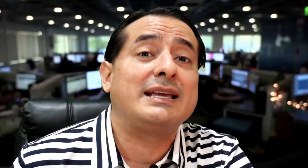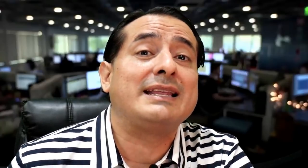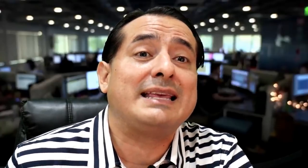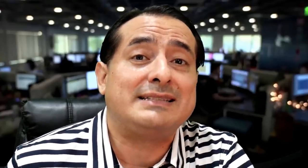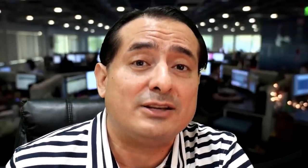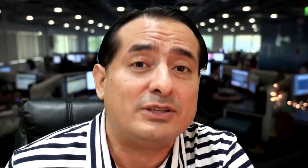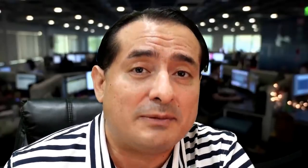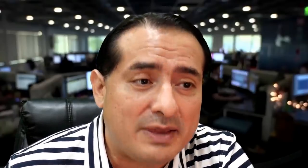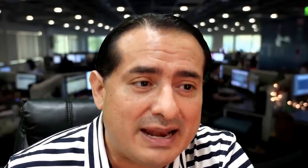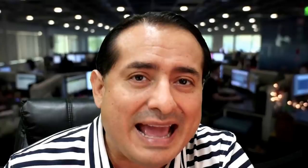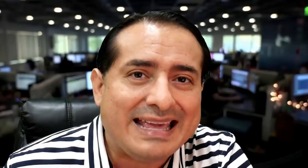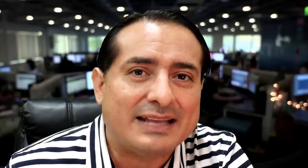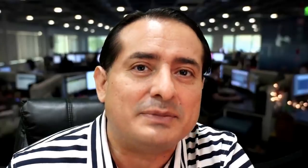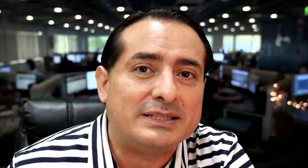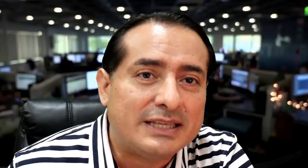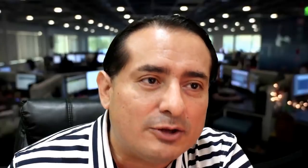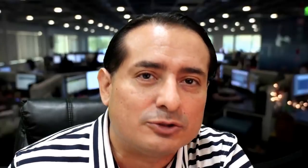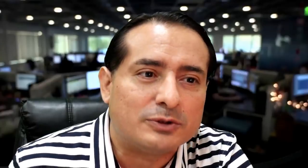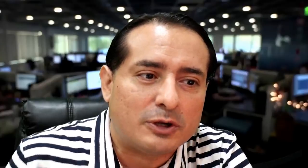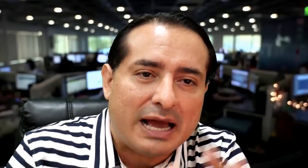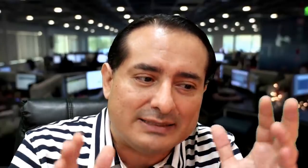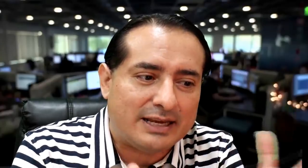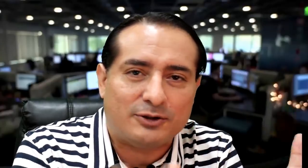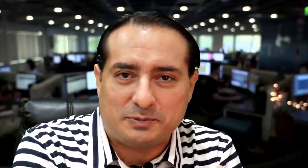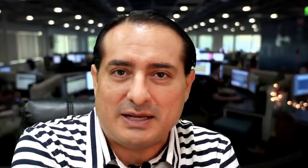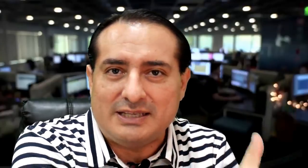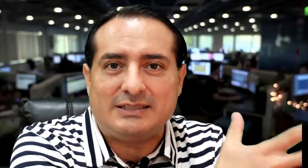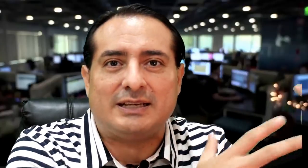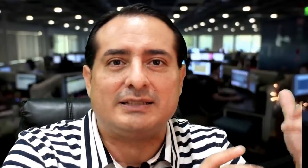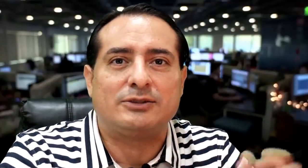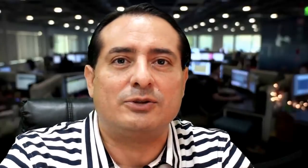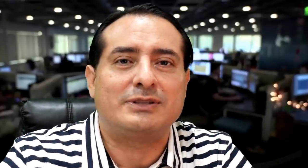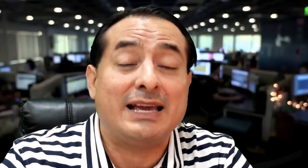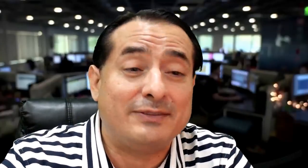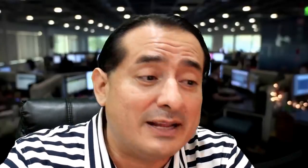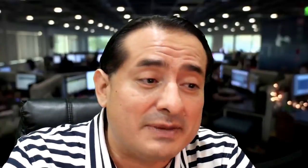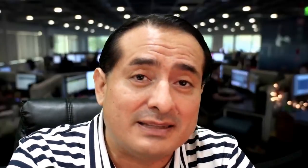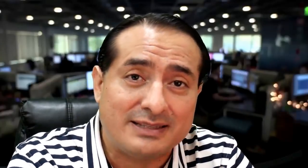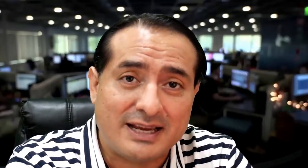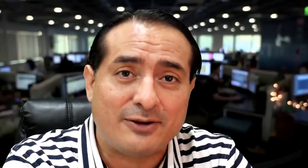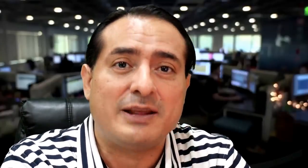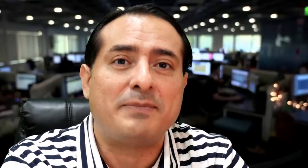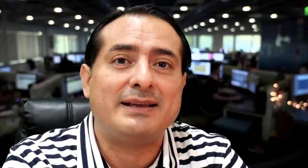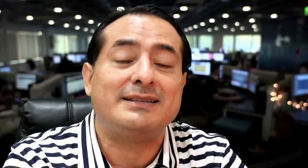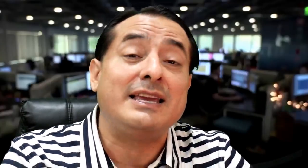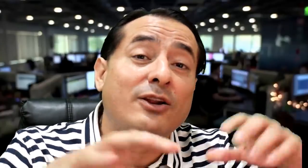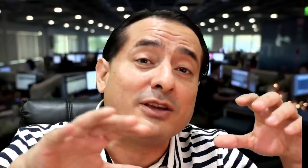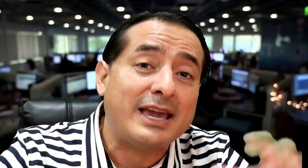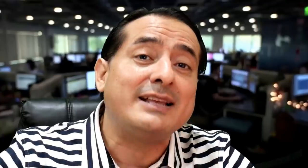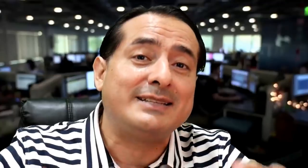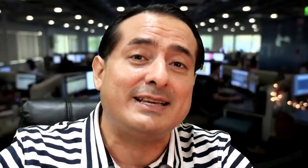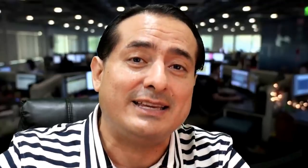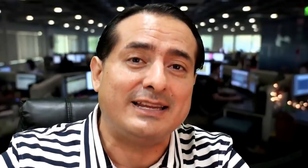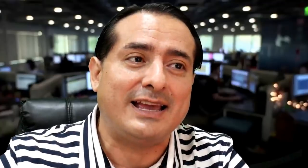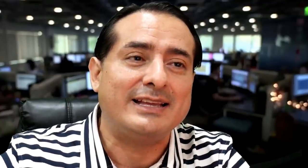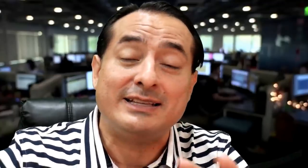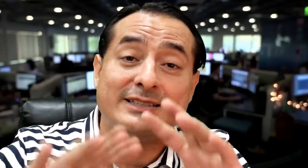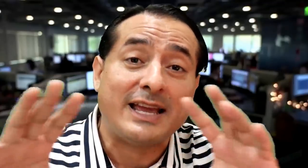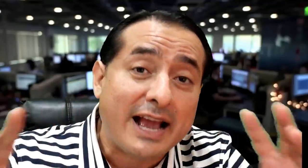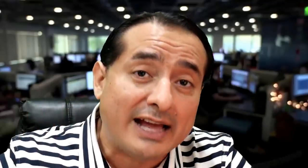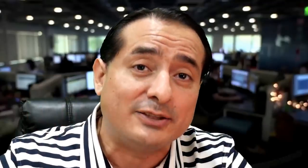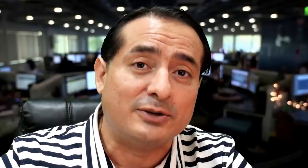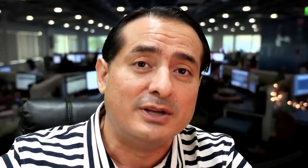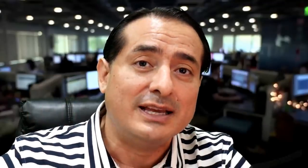patriota hay que decirlo y también hay que admitirlo sobre todo hacia los panistas que son los que finalmente entregaron el país y lo quieren seguir